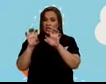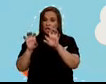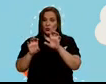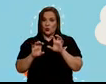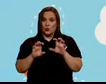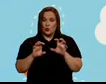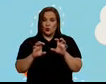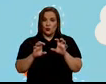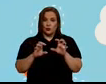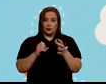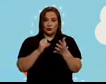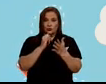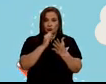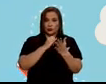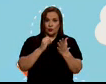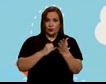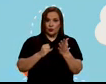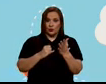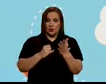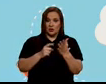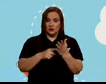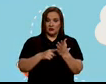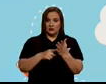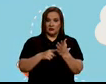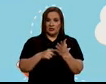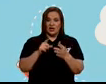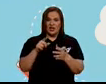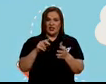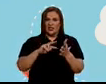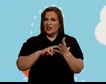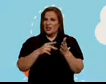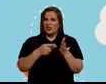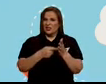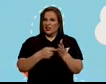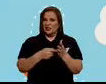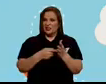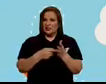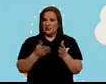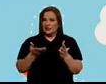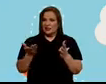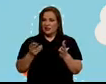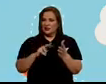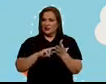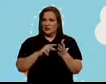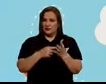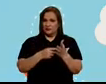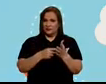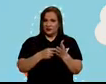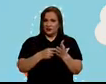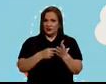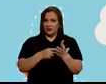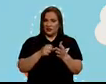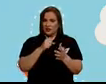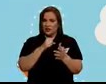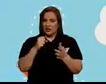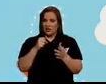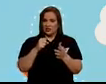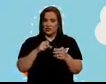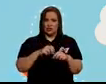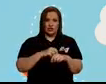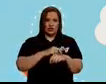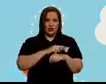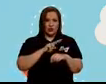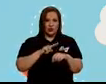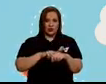el dibujo de lo que significa para ti el himno nacional. Aquí lo que puedes hacer es leer varias